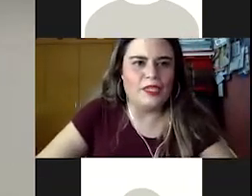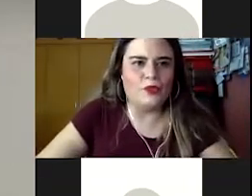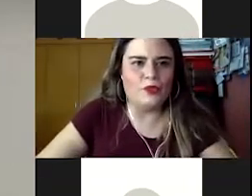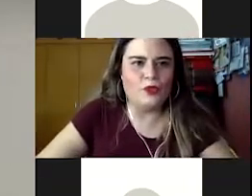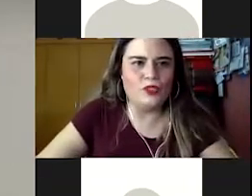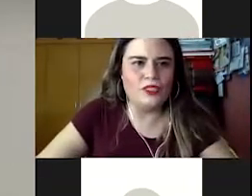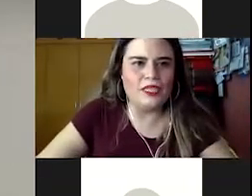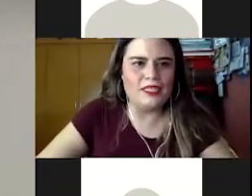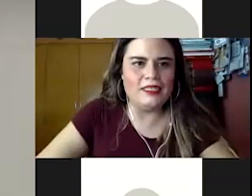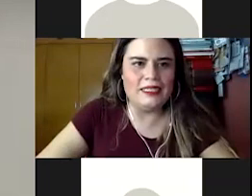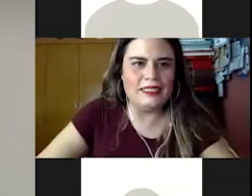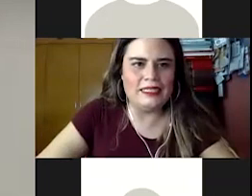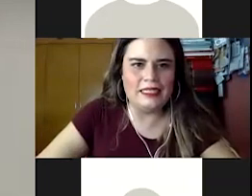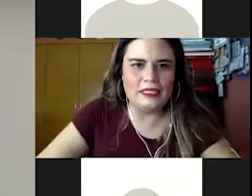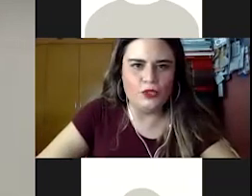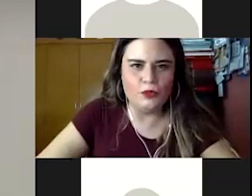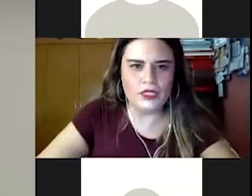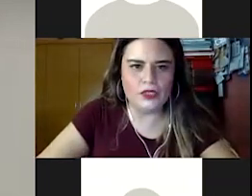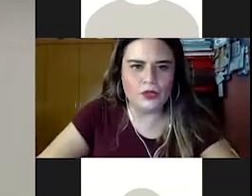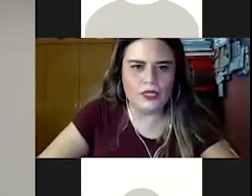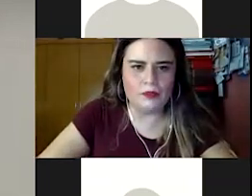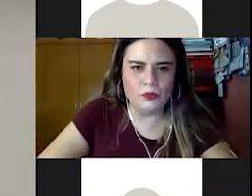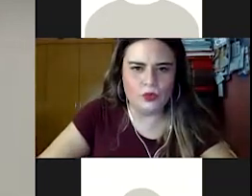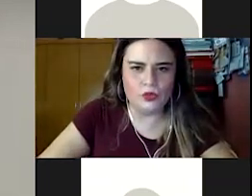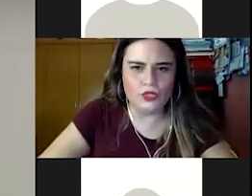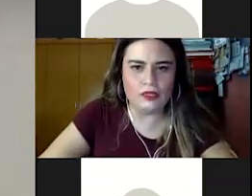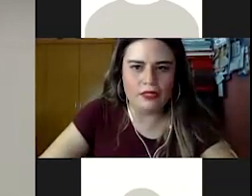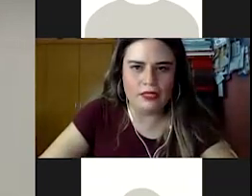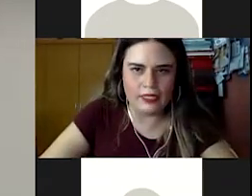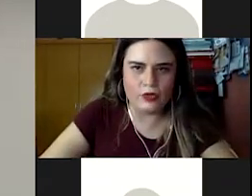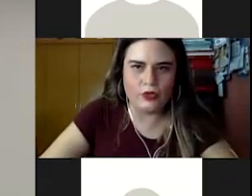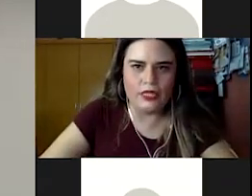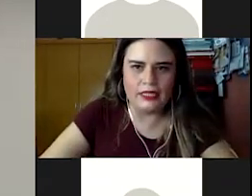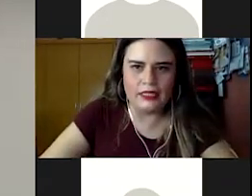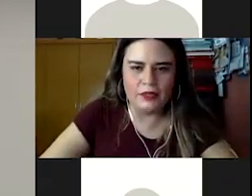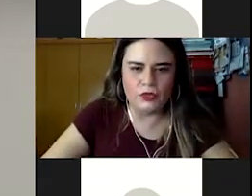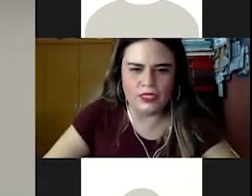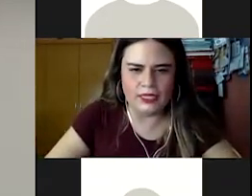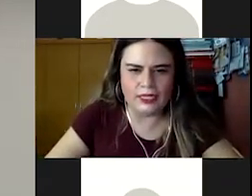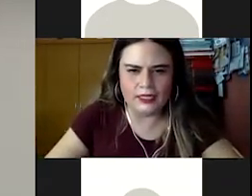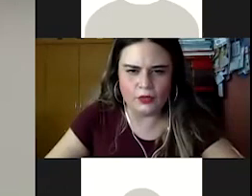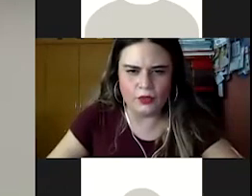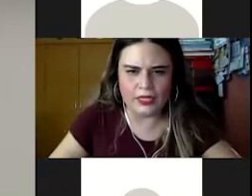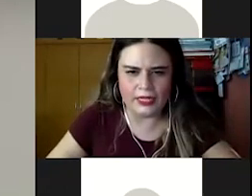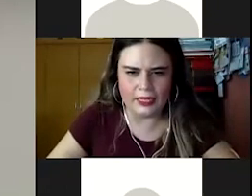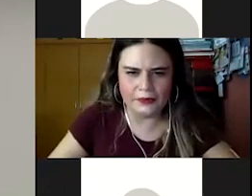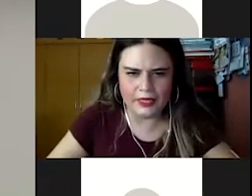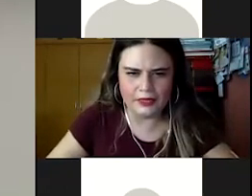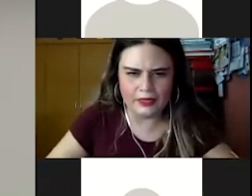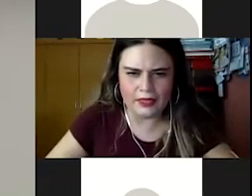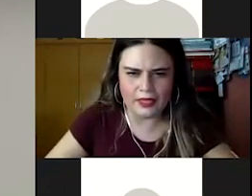Bueno, no sé si se entendió un poquito el punto del video y ahí sí me gustaría, les dejo por